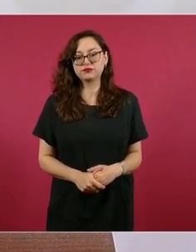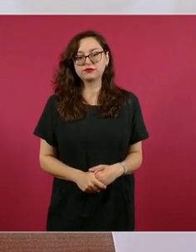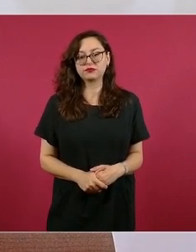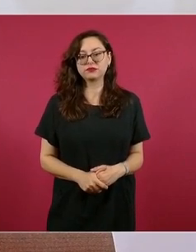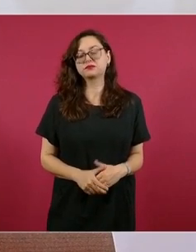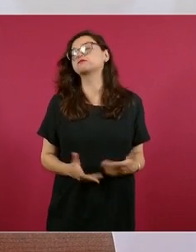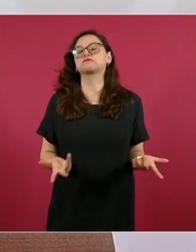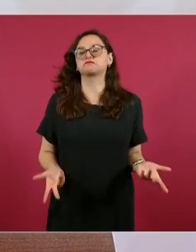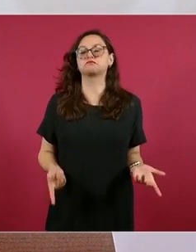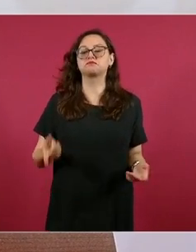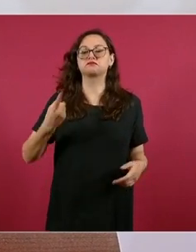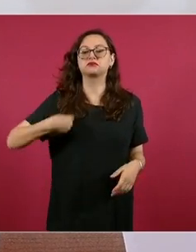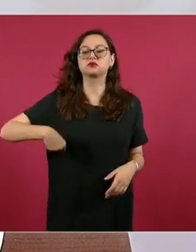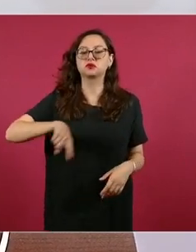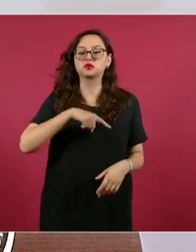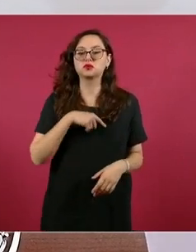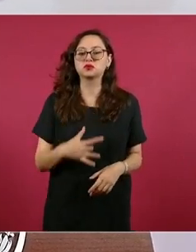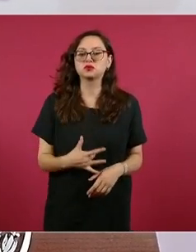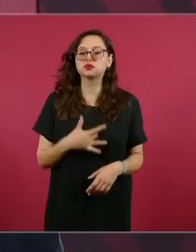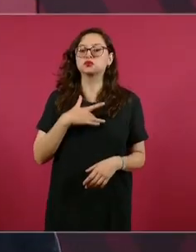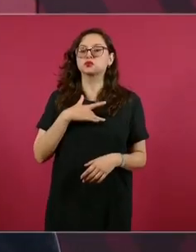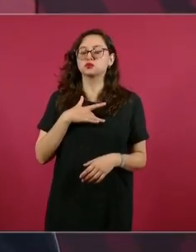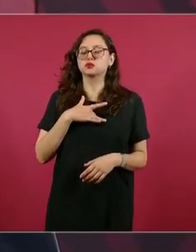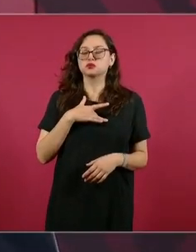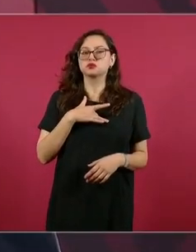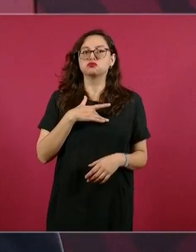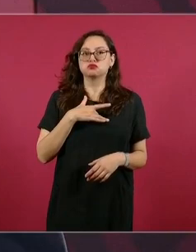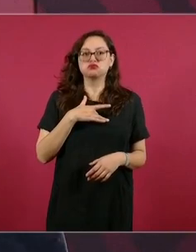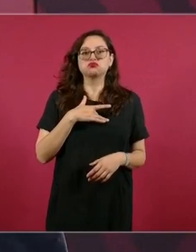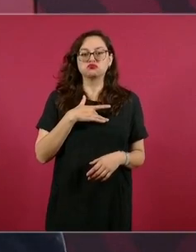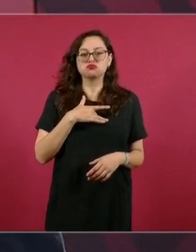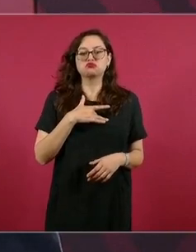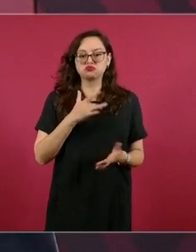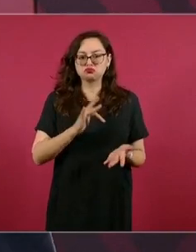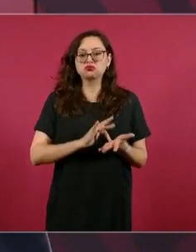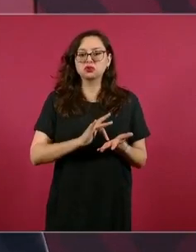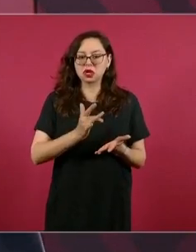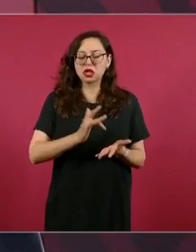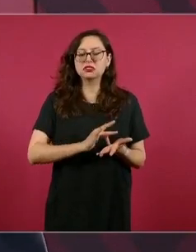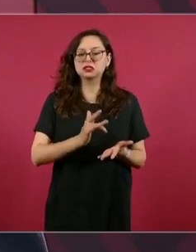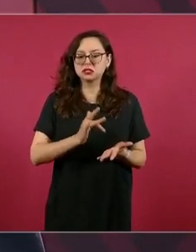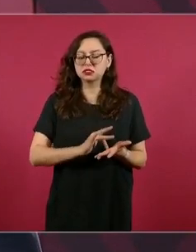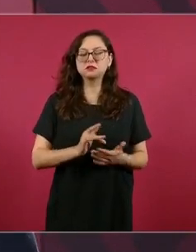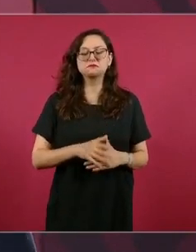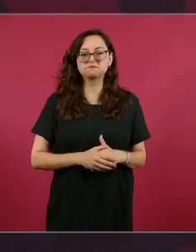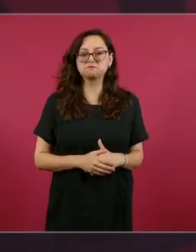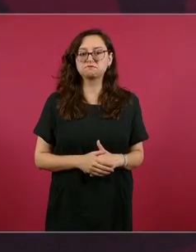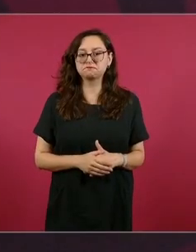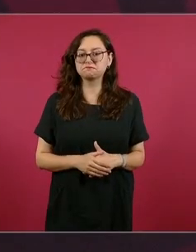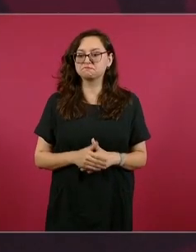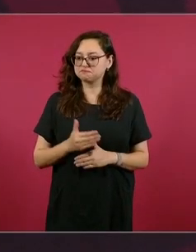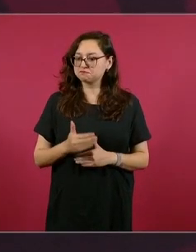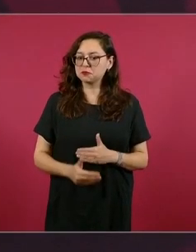Y nosotros tenemos que decir gracias porque se ha avanzado mucho.